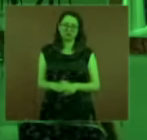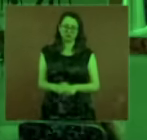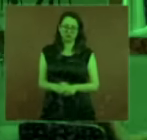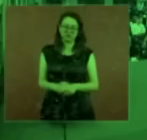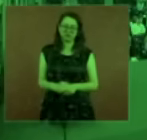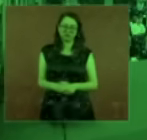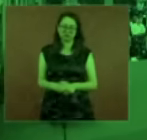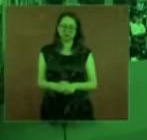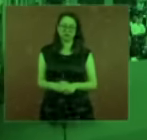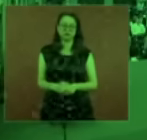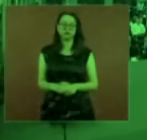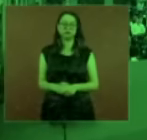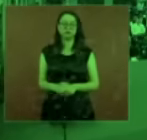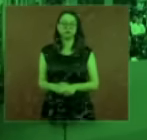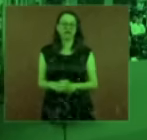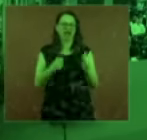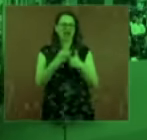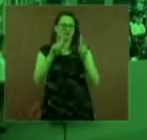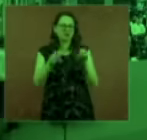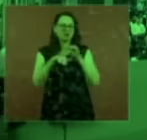cadenas. O sea.